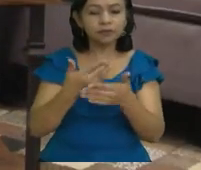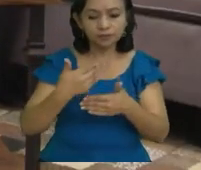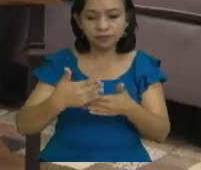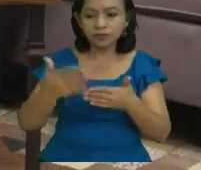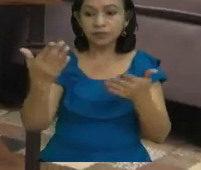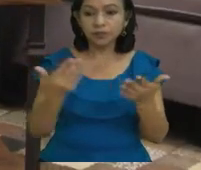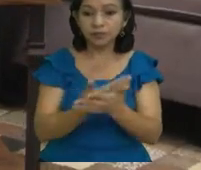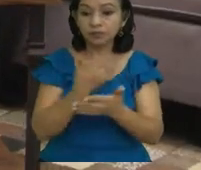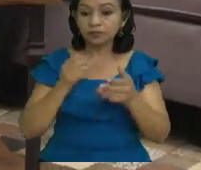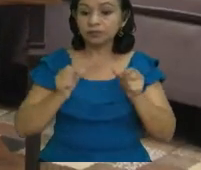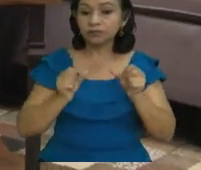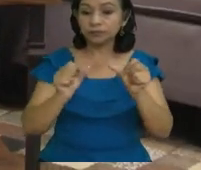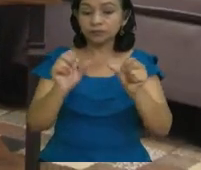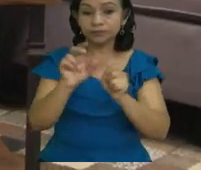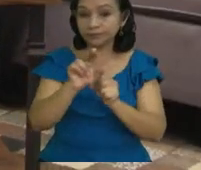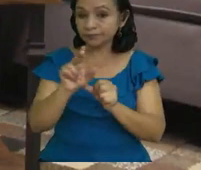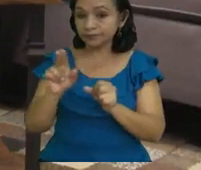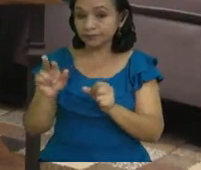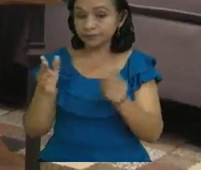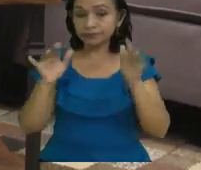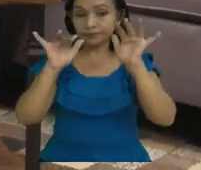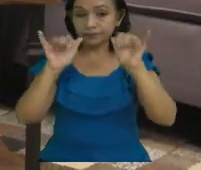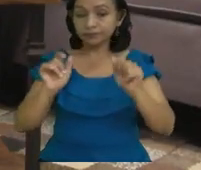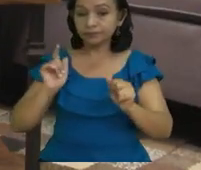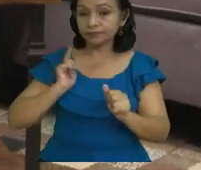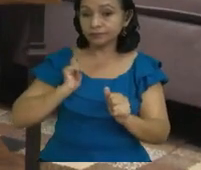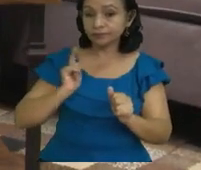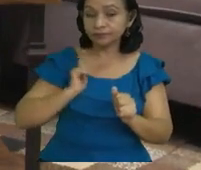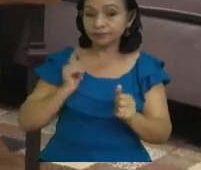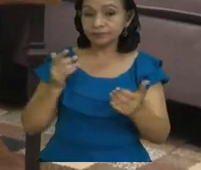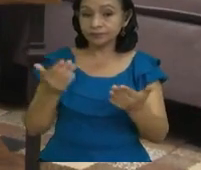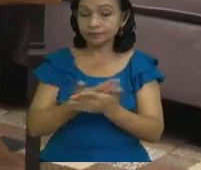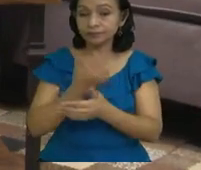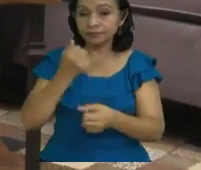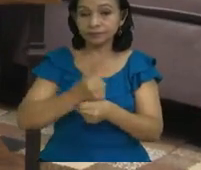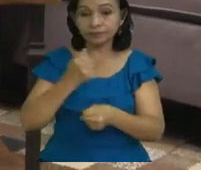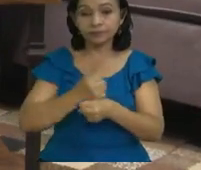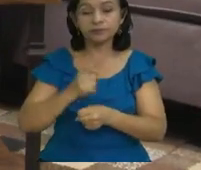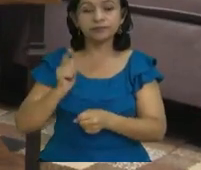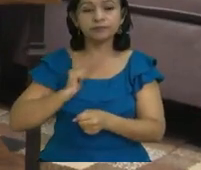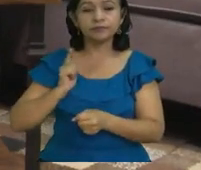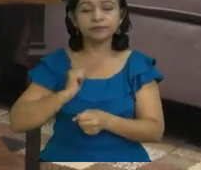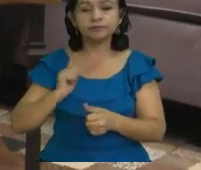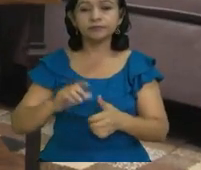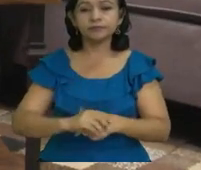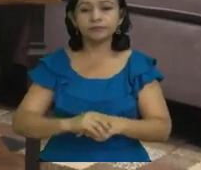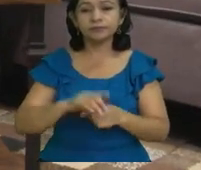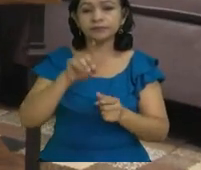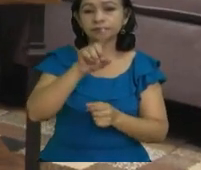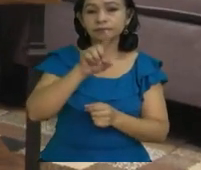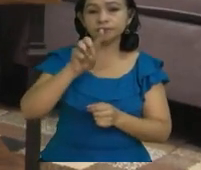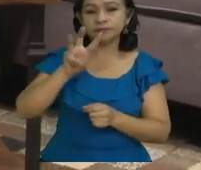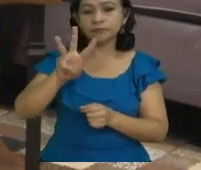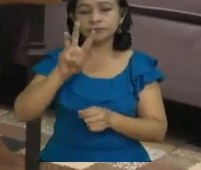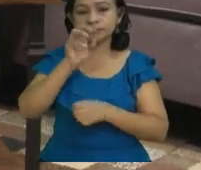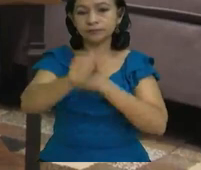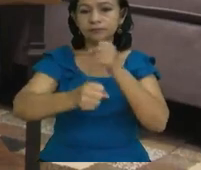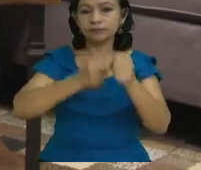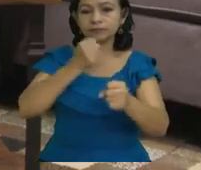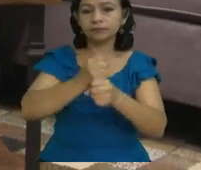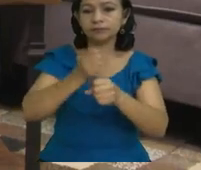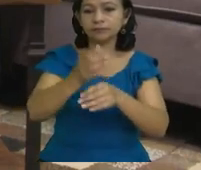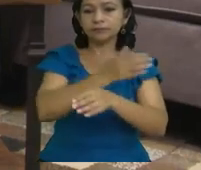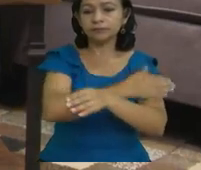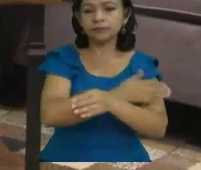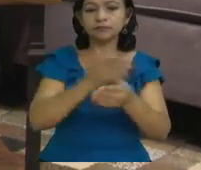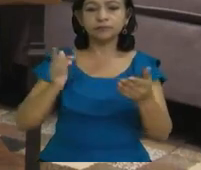¿O se continuará trabajando a partir de los que ya existen, no, en nuevas líneas de trabajo? Tenemos ahorita 13, inclusive el año pasado adquirimos, o